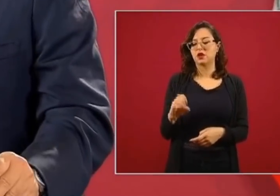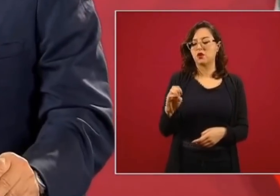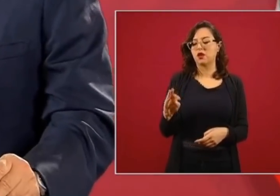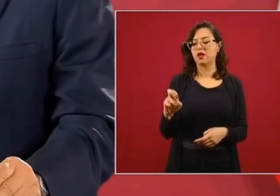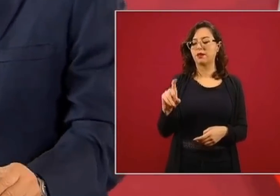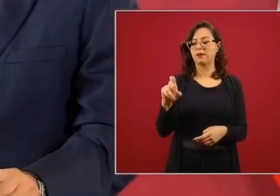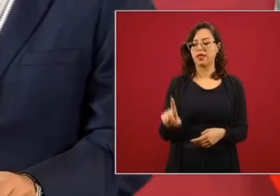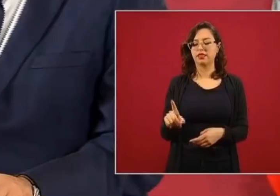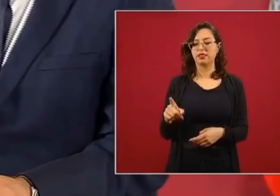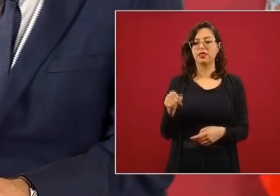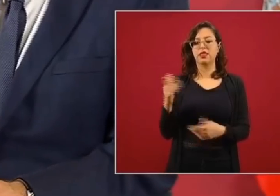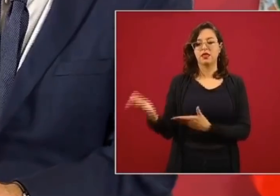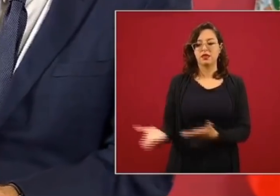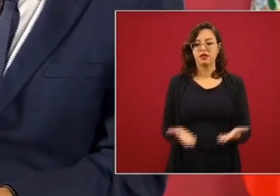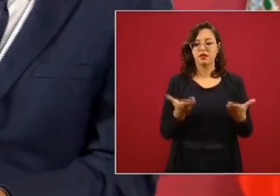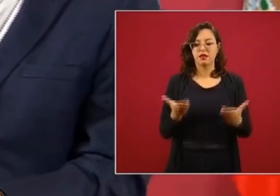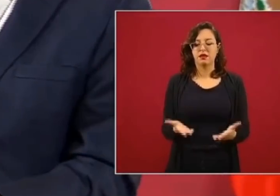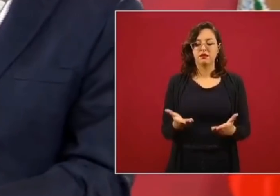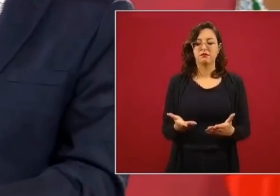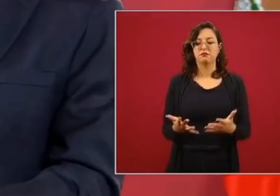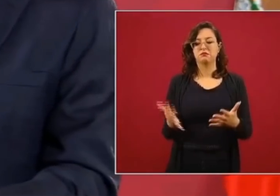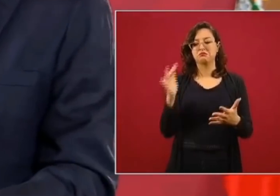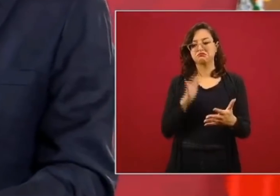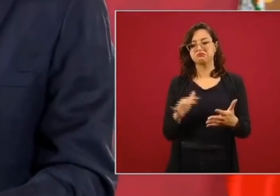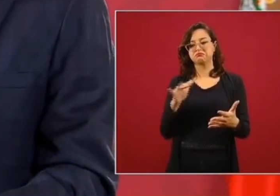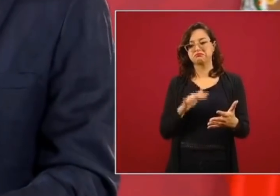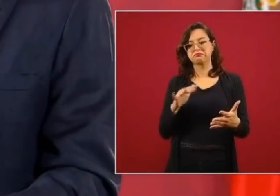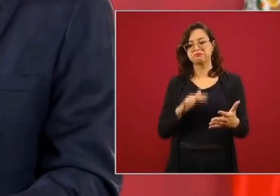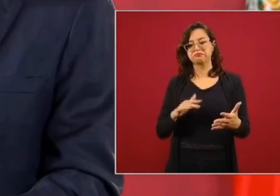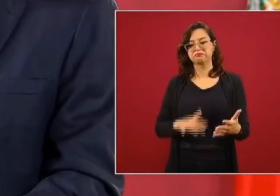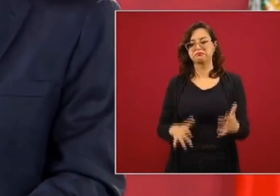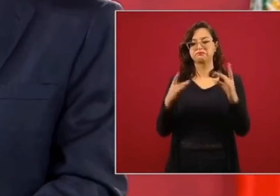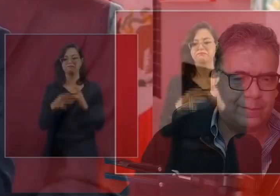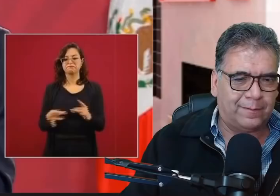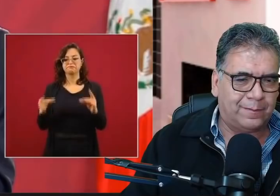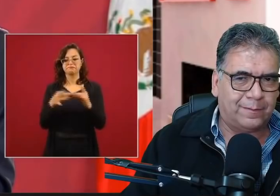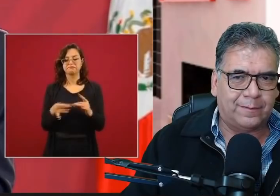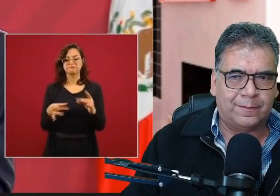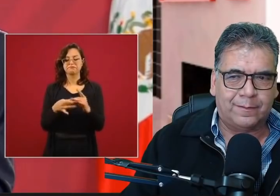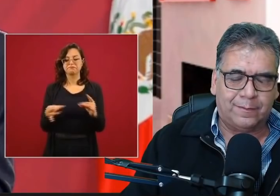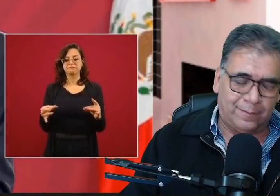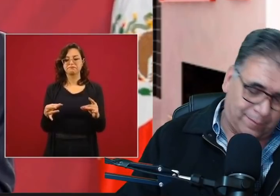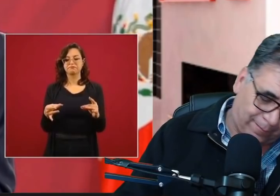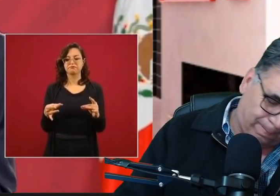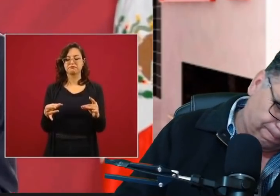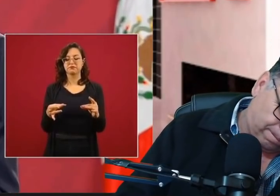va a dar lectura o les va a exponer sobre